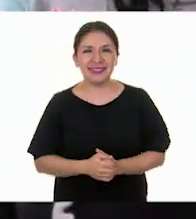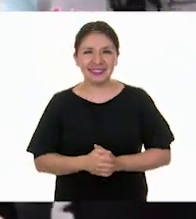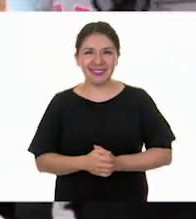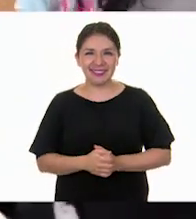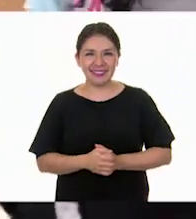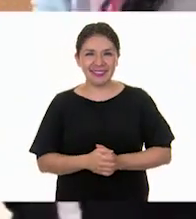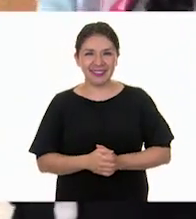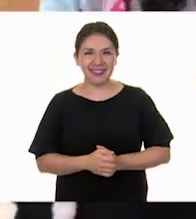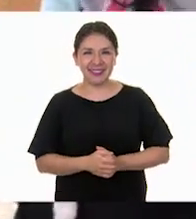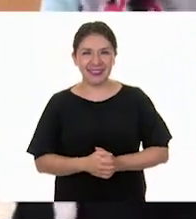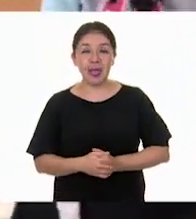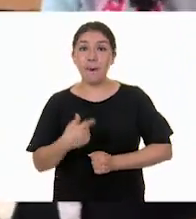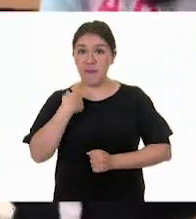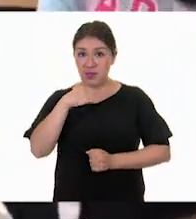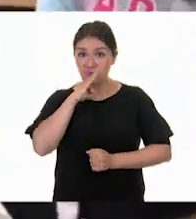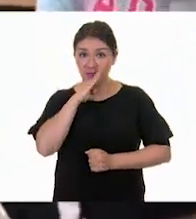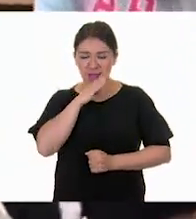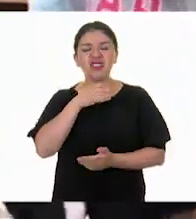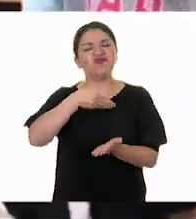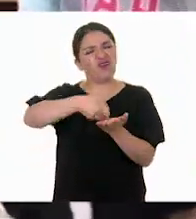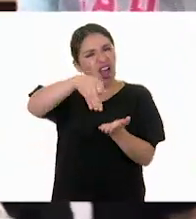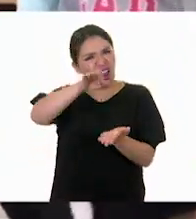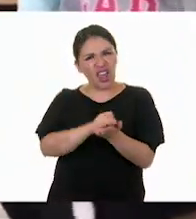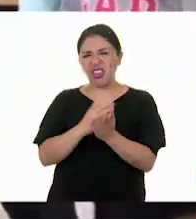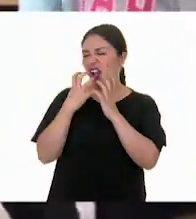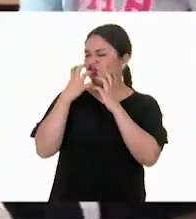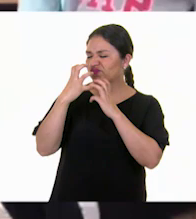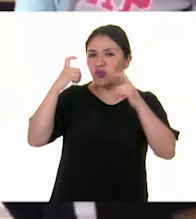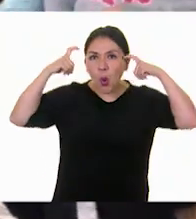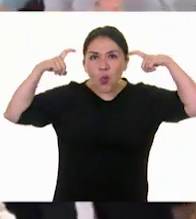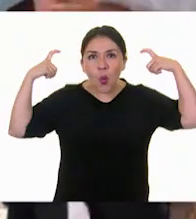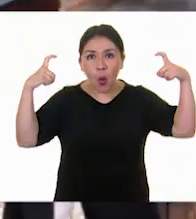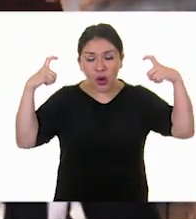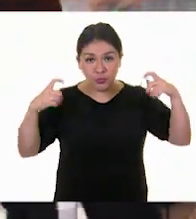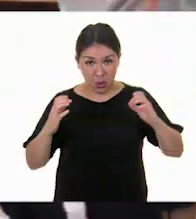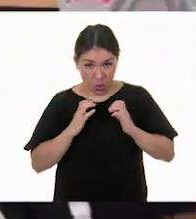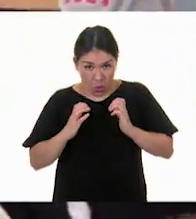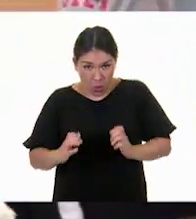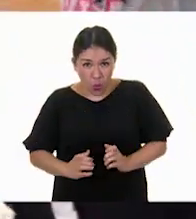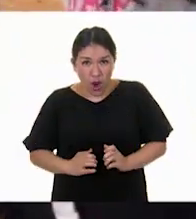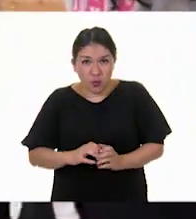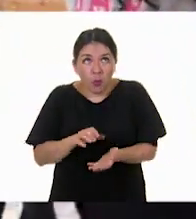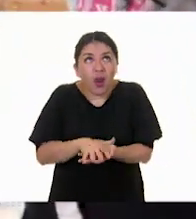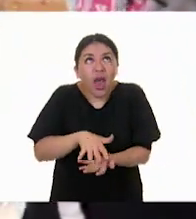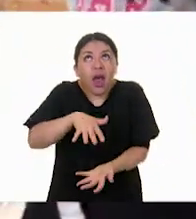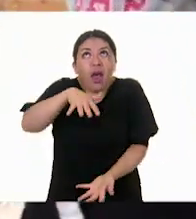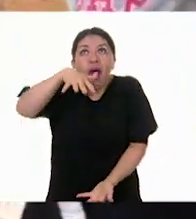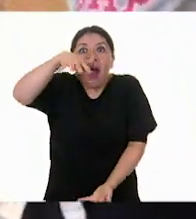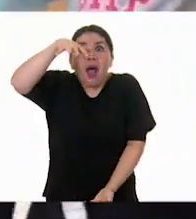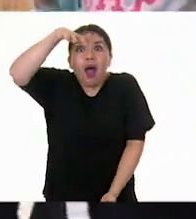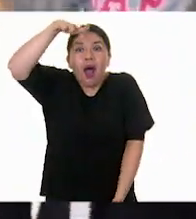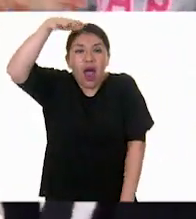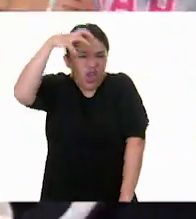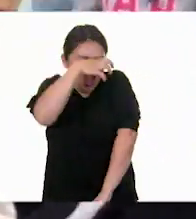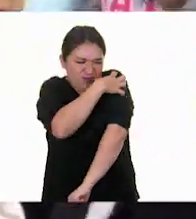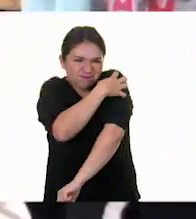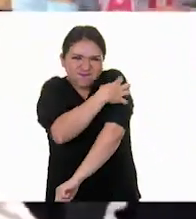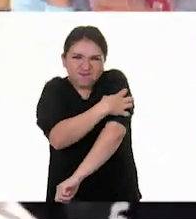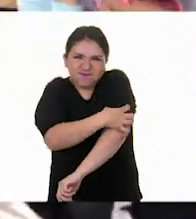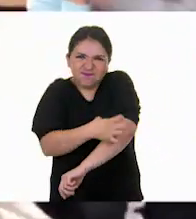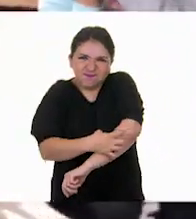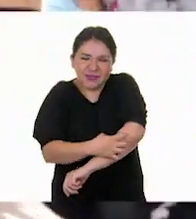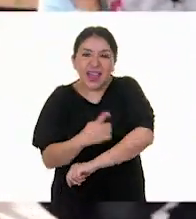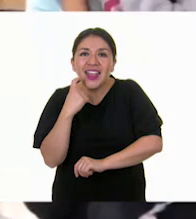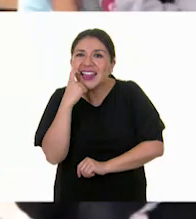Trompuda, valiente, orejona. Su cuerpo es largo y rugoso.